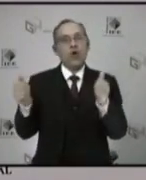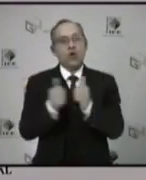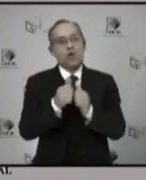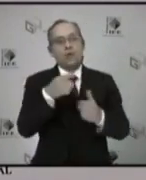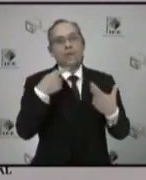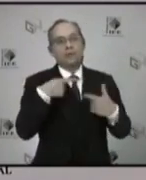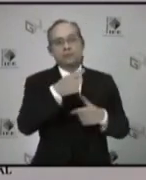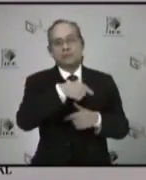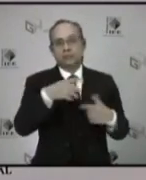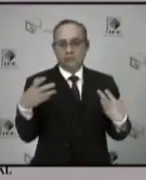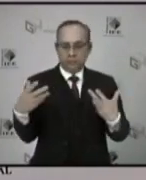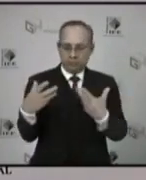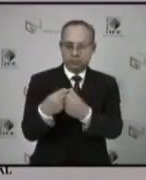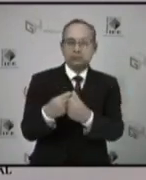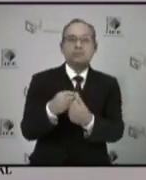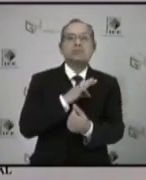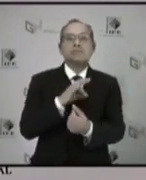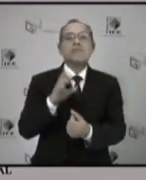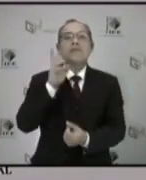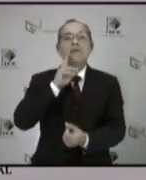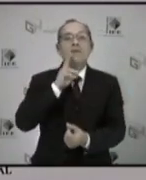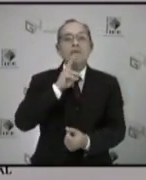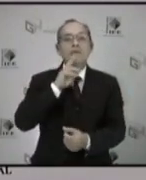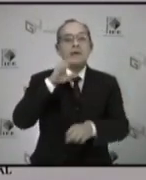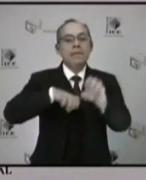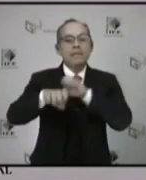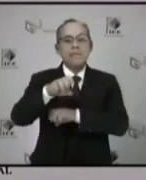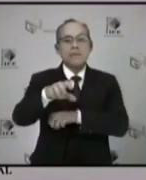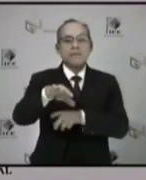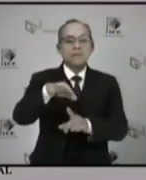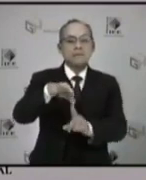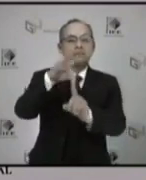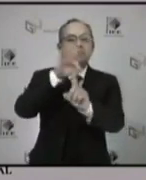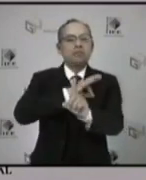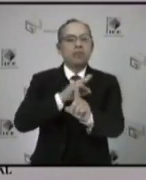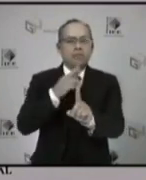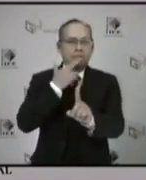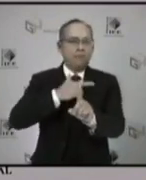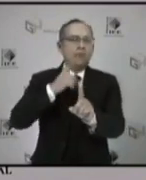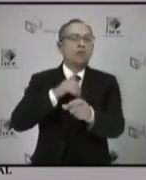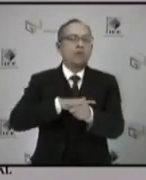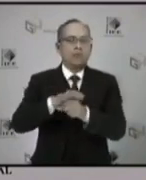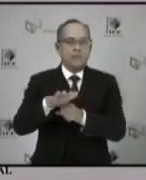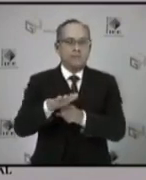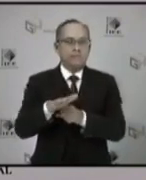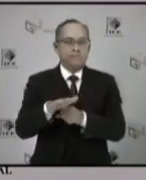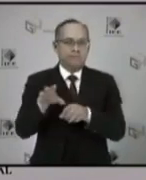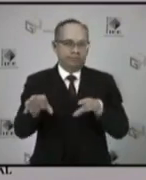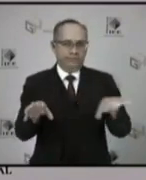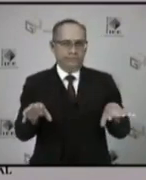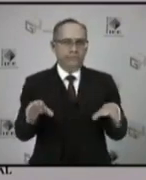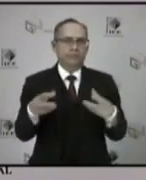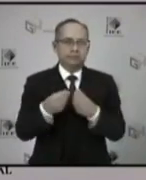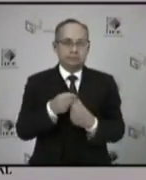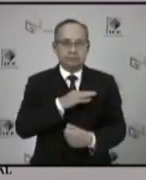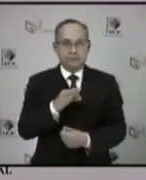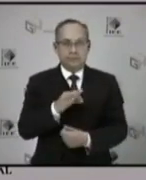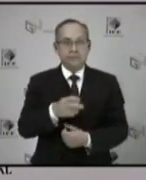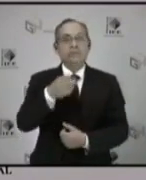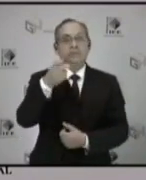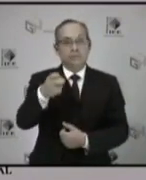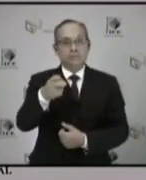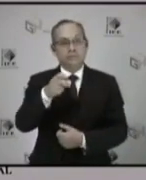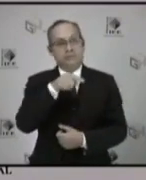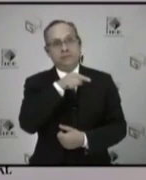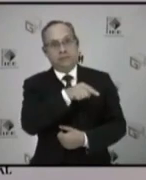elijan a la mejor empresa. Por si fuera poco, Vamos a facultar a los ciudadanos para que auditen cada acción